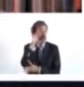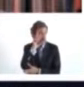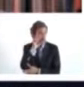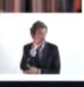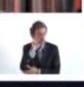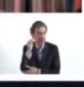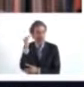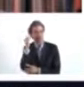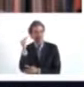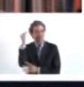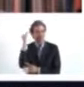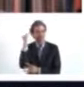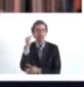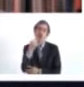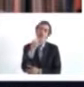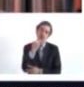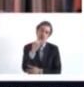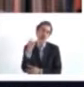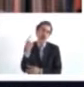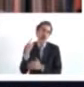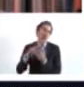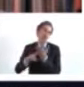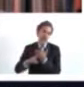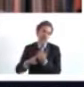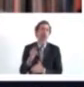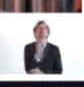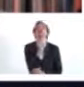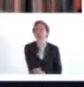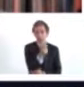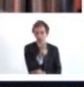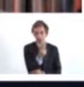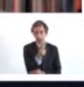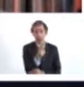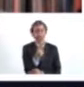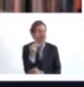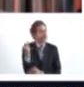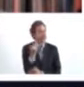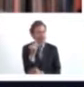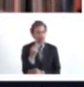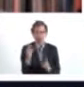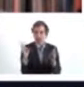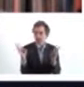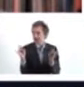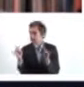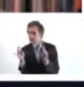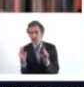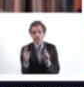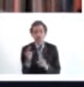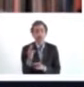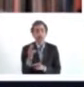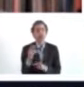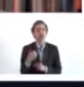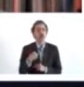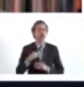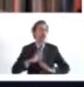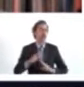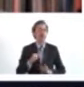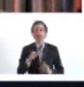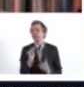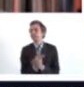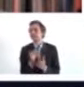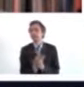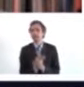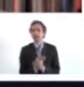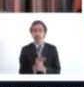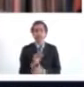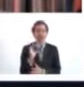del COVID-19. ¿Qué va a pasar? ¿Van a tener que quitar ese hospital para poder llevar a cabo el Gran Premio? Pensamos